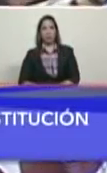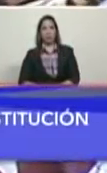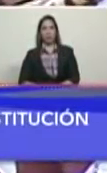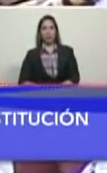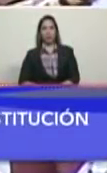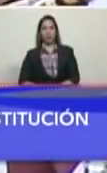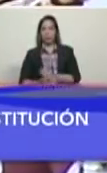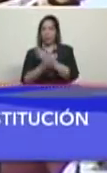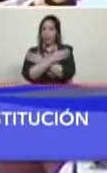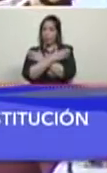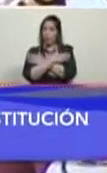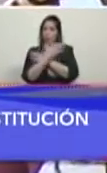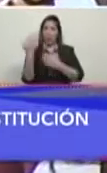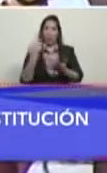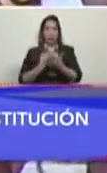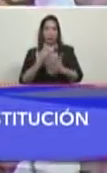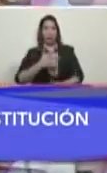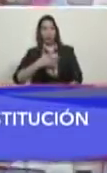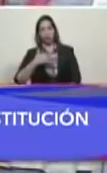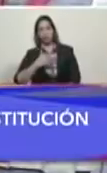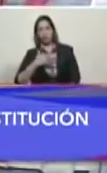que siempre es muy sentimental.